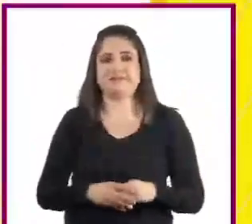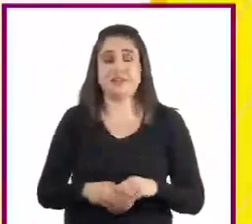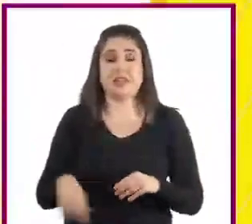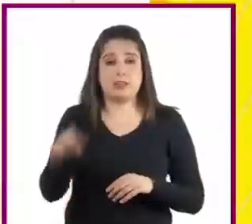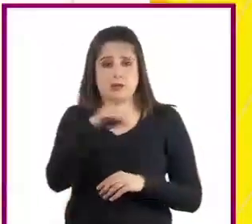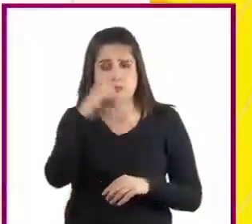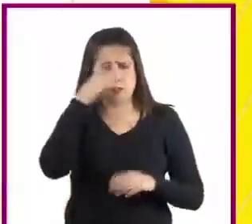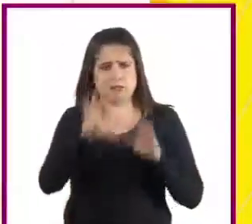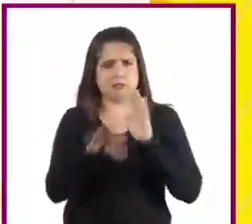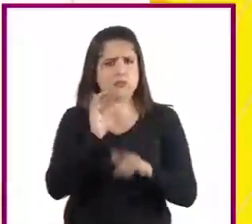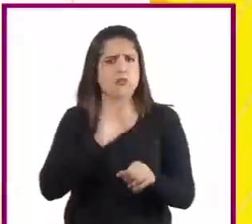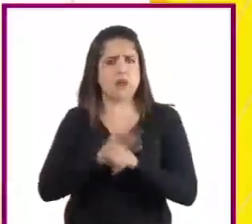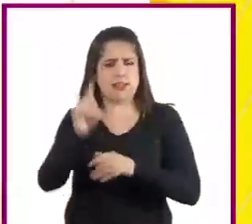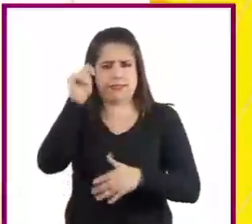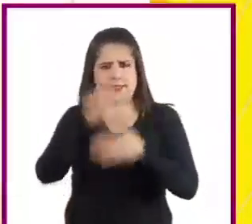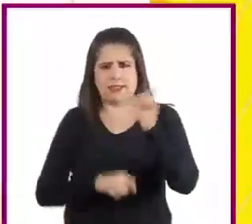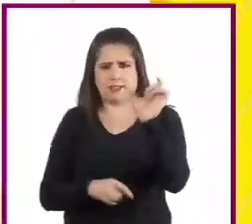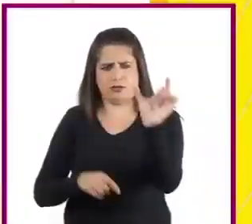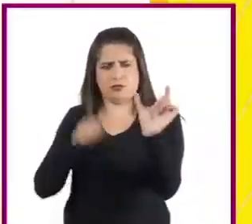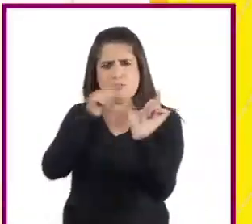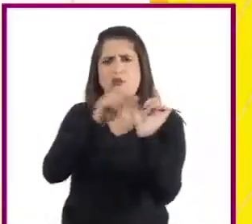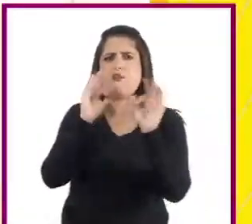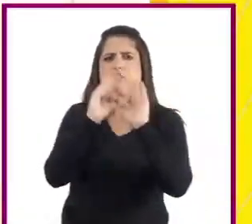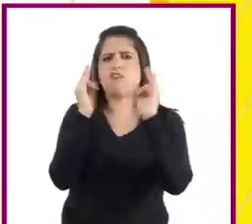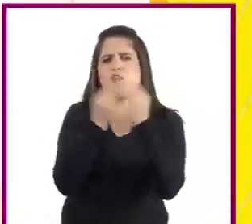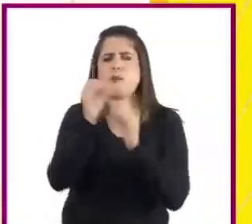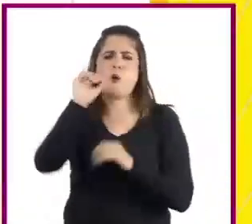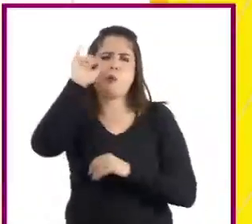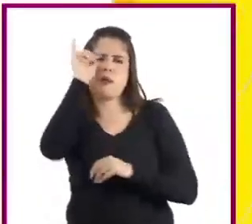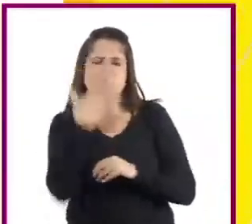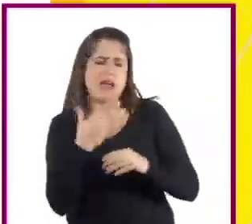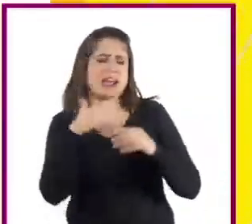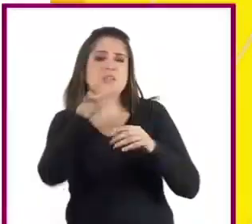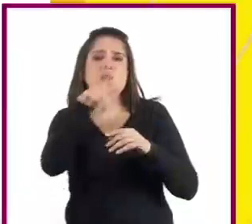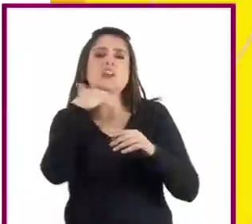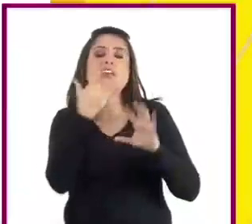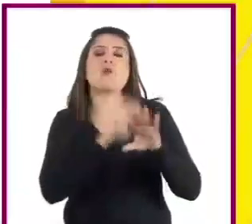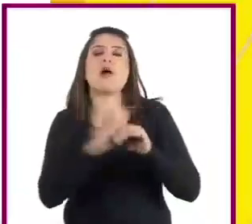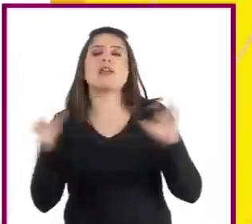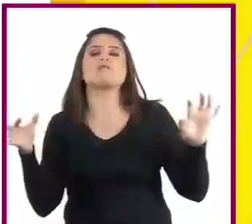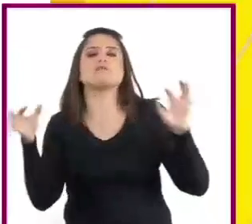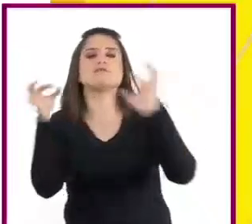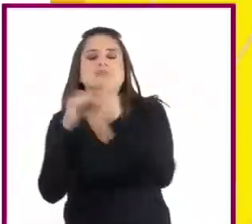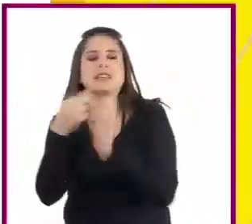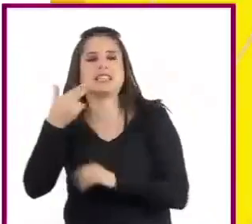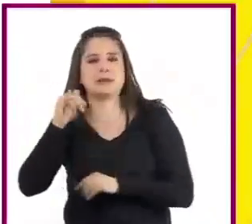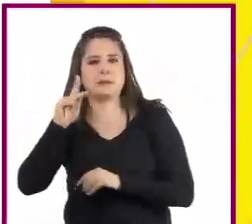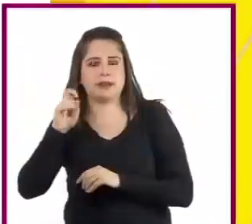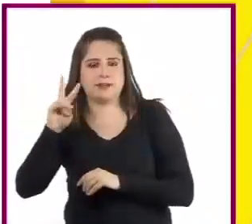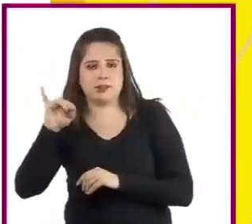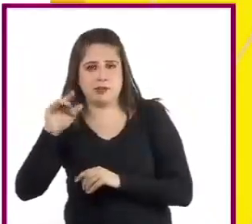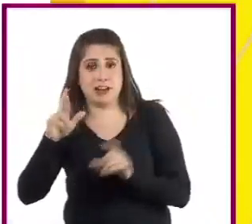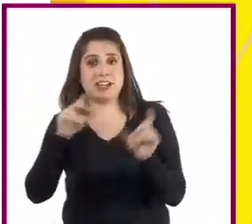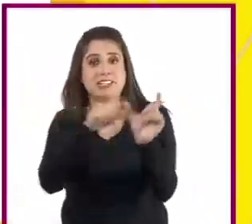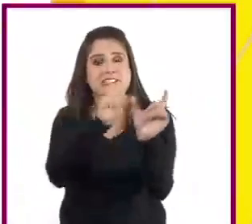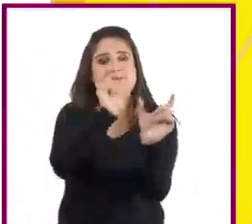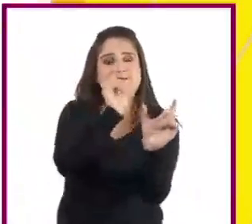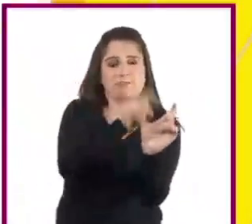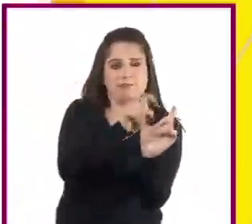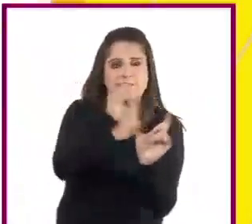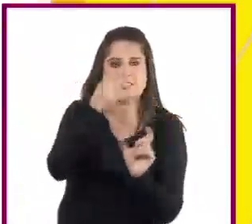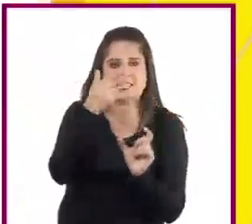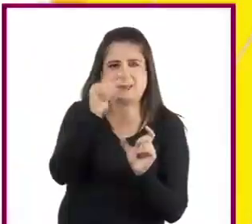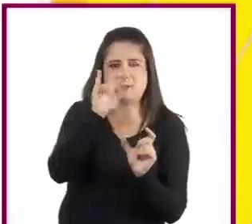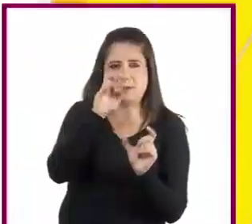Para ello seleccionamos el texto, la forma o imagen que queremos vincular. Enseguida elegimos Insertar hipervínculo